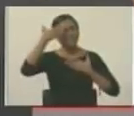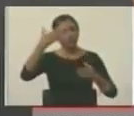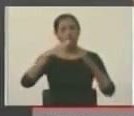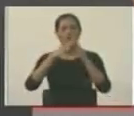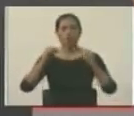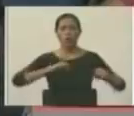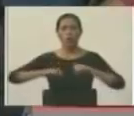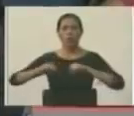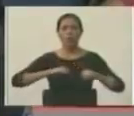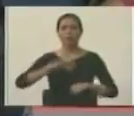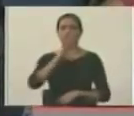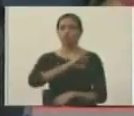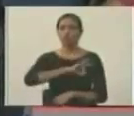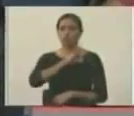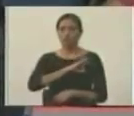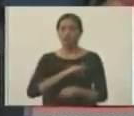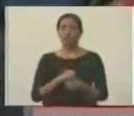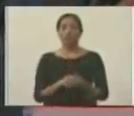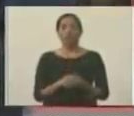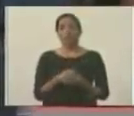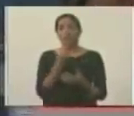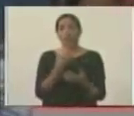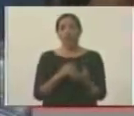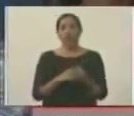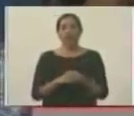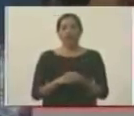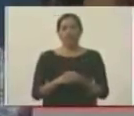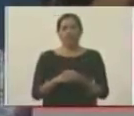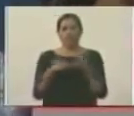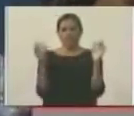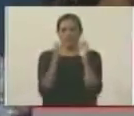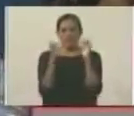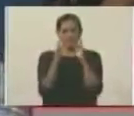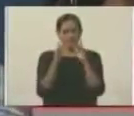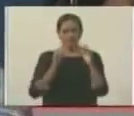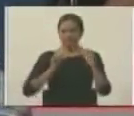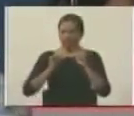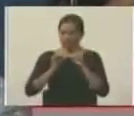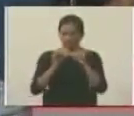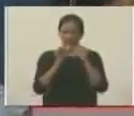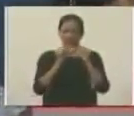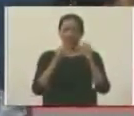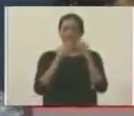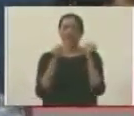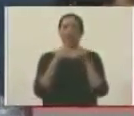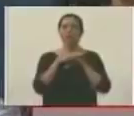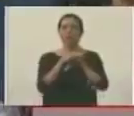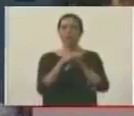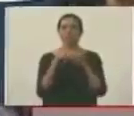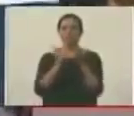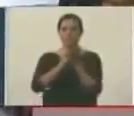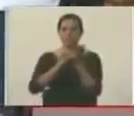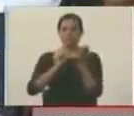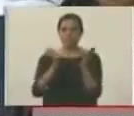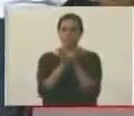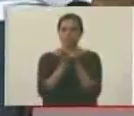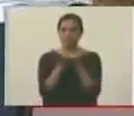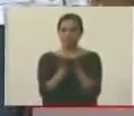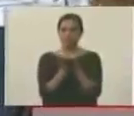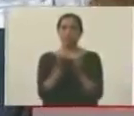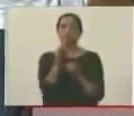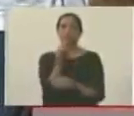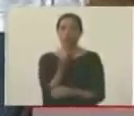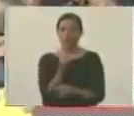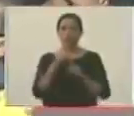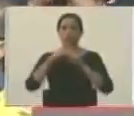sociales. Y bueno, estuvimos en contacto permanente, la incorporación a clase fue buena, fue positiva,